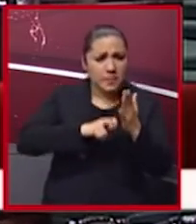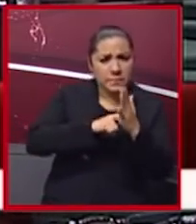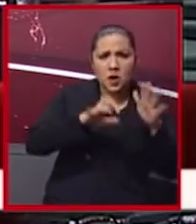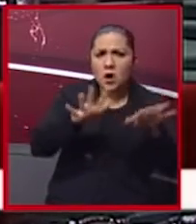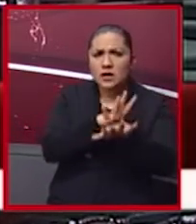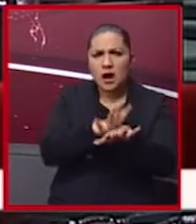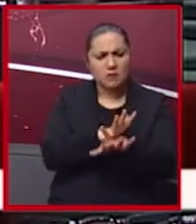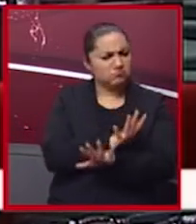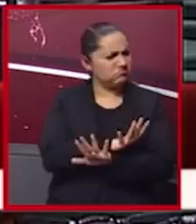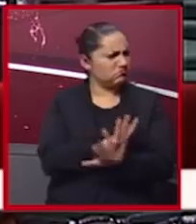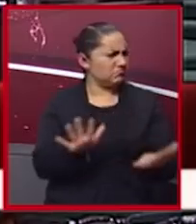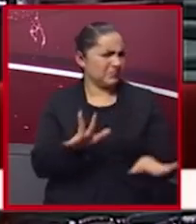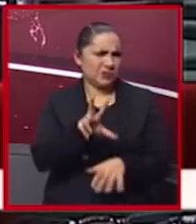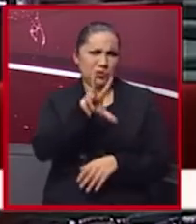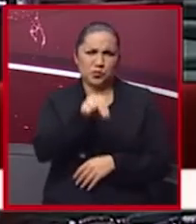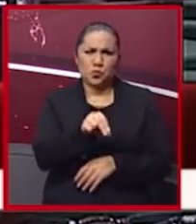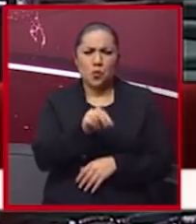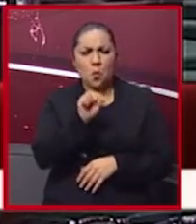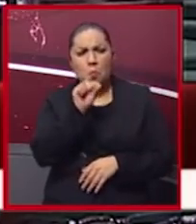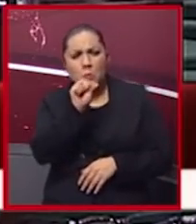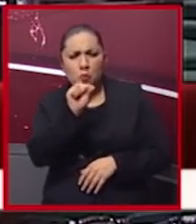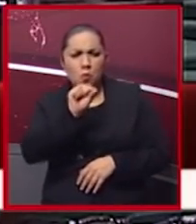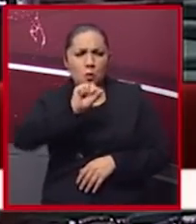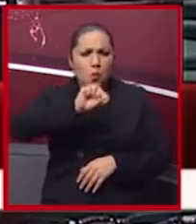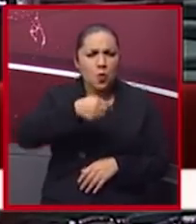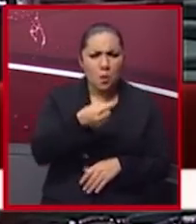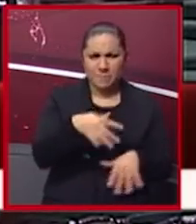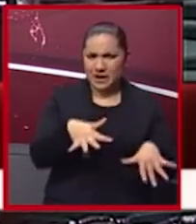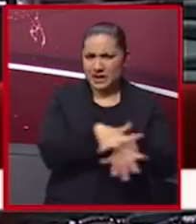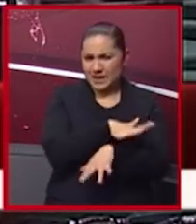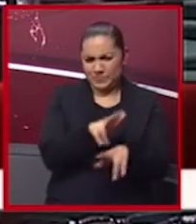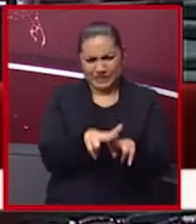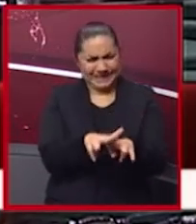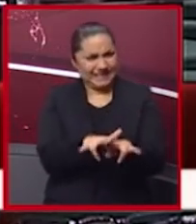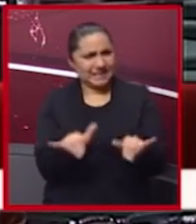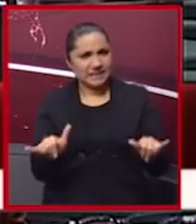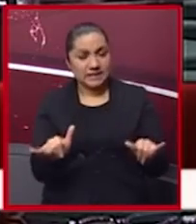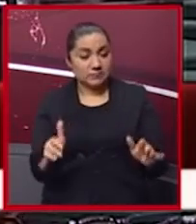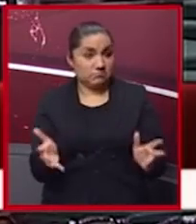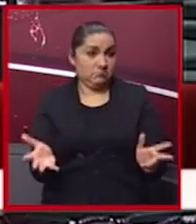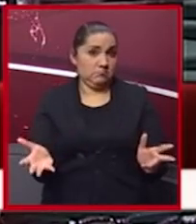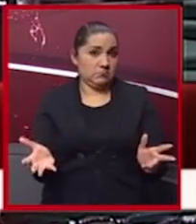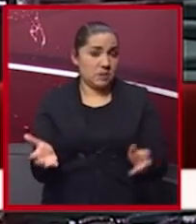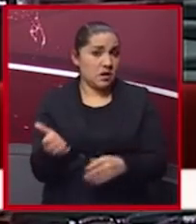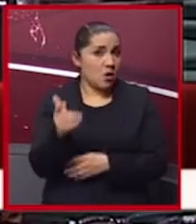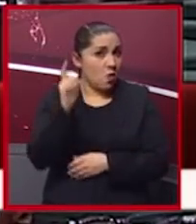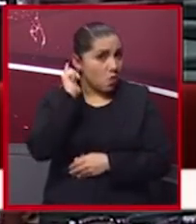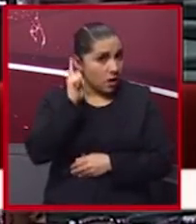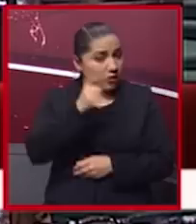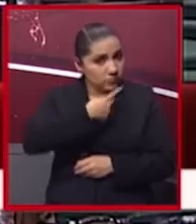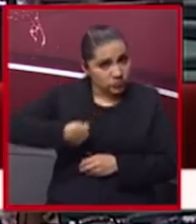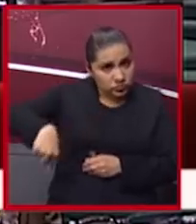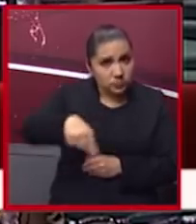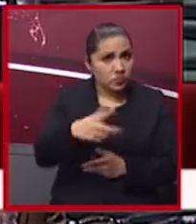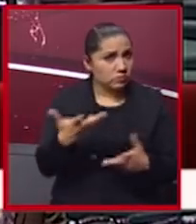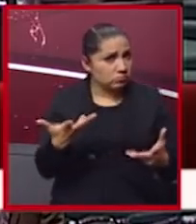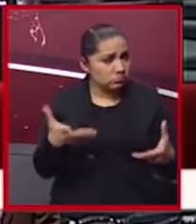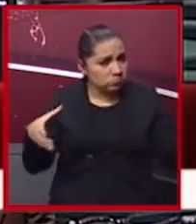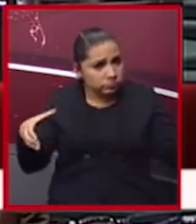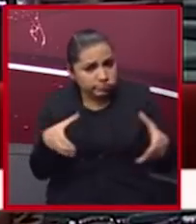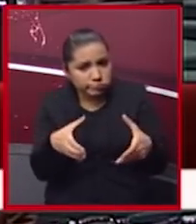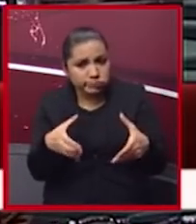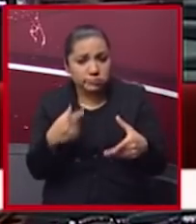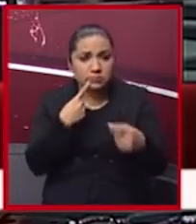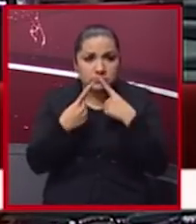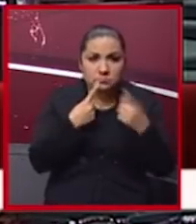podamos participar y que sea con mayor oportunidad para que las y los mexicanos